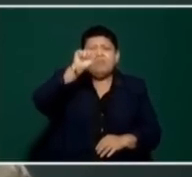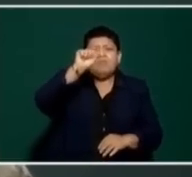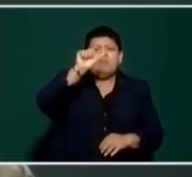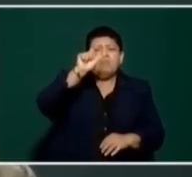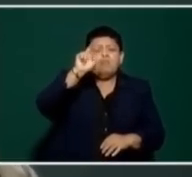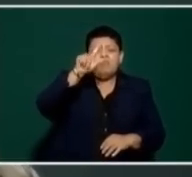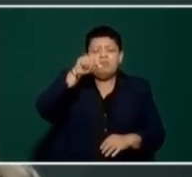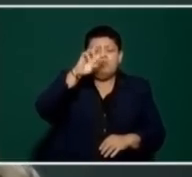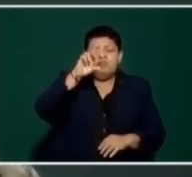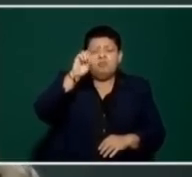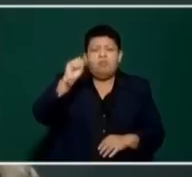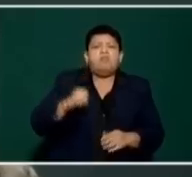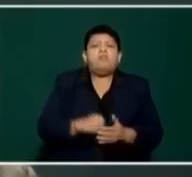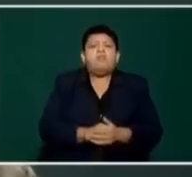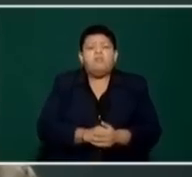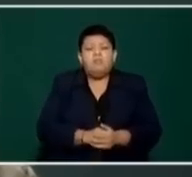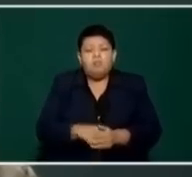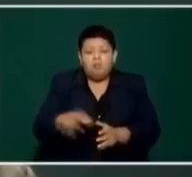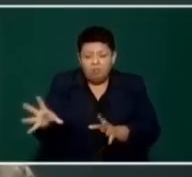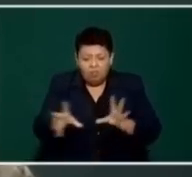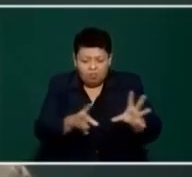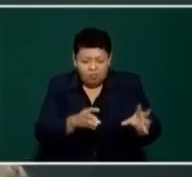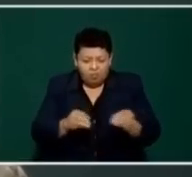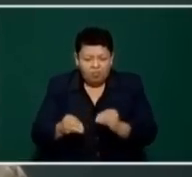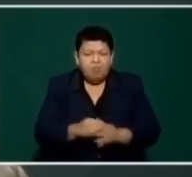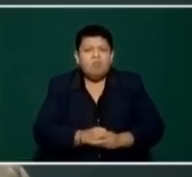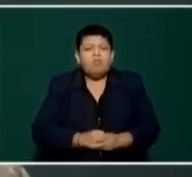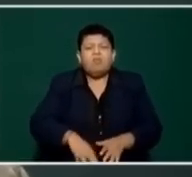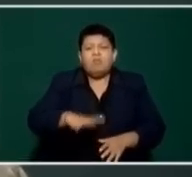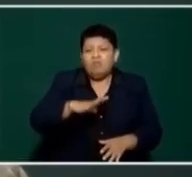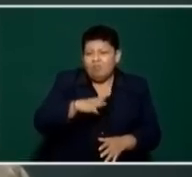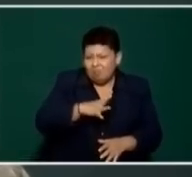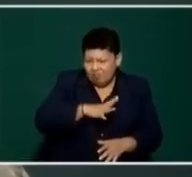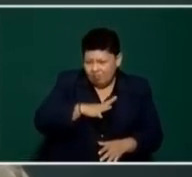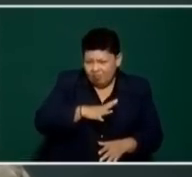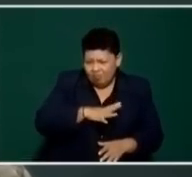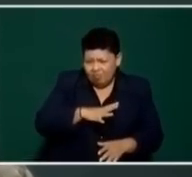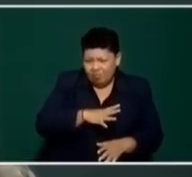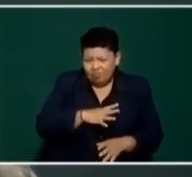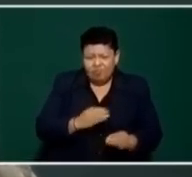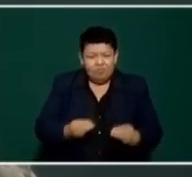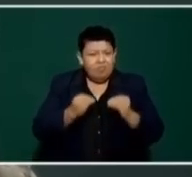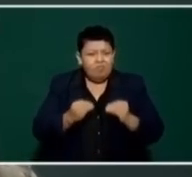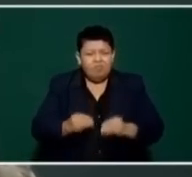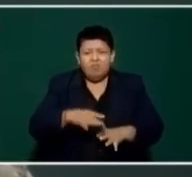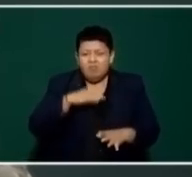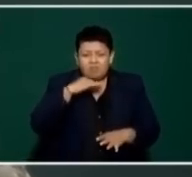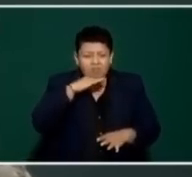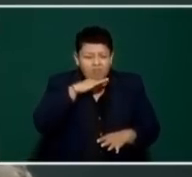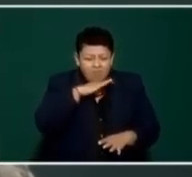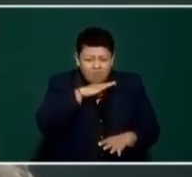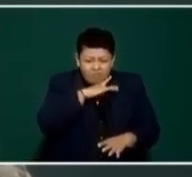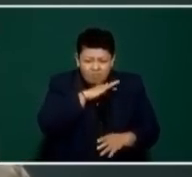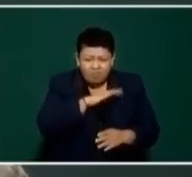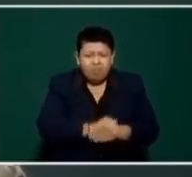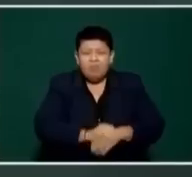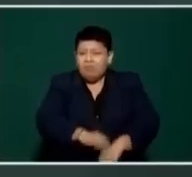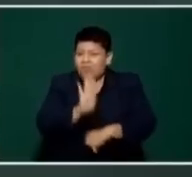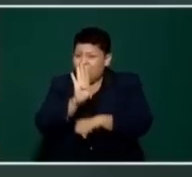la hora de que se recolecta, pues trae ciertos productos que viene arrastrando desde su origen, que es allá por